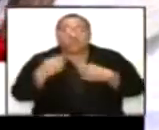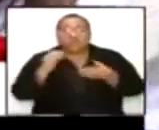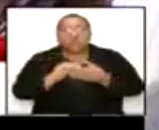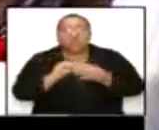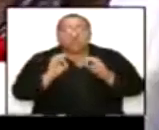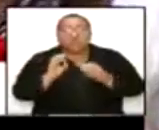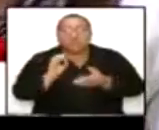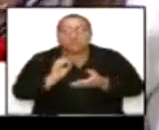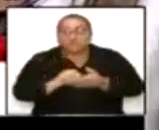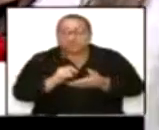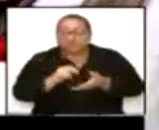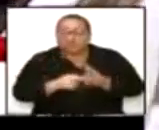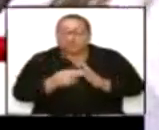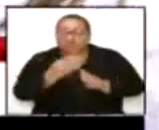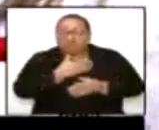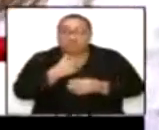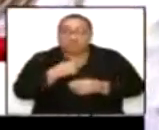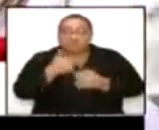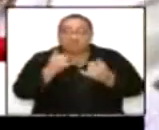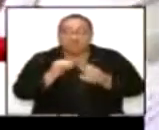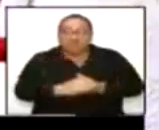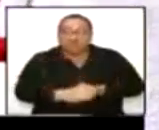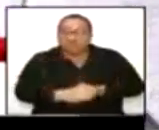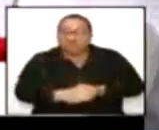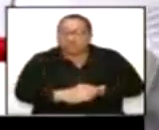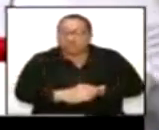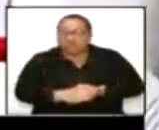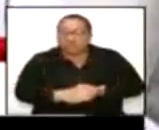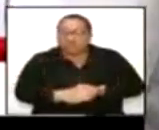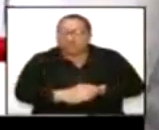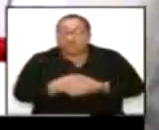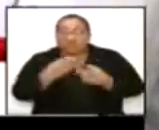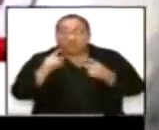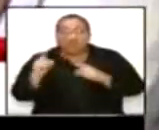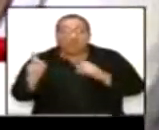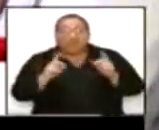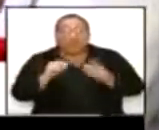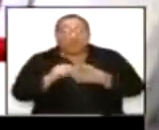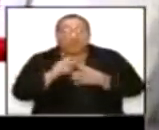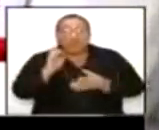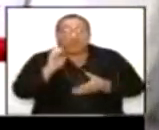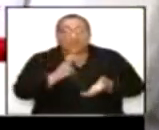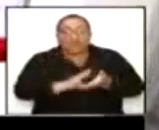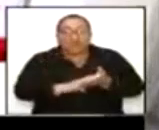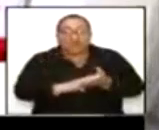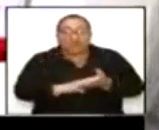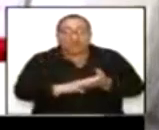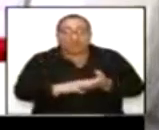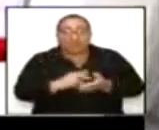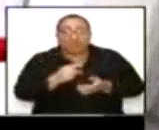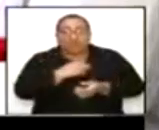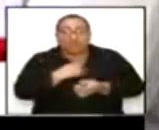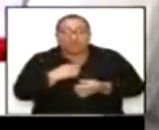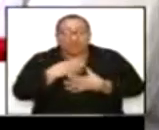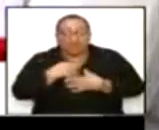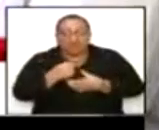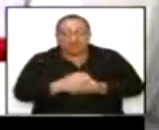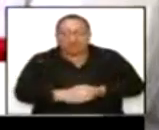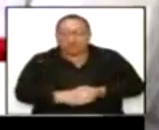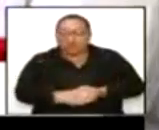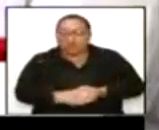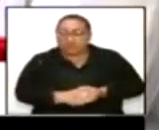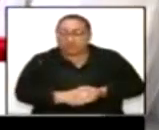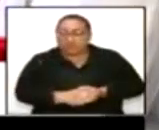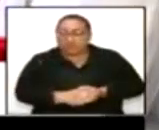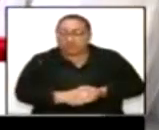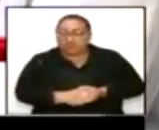peligro. Es más, presidente, otro dato. Según la directora ejecutiva de Salud Sexual y Reproductiva del MINSA, escuchen bien,